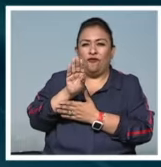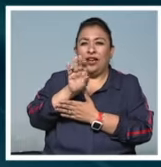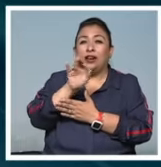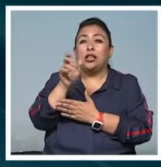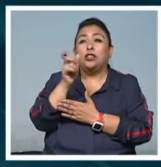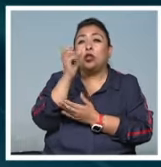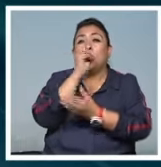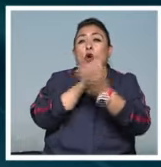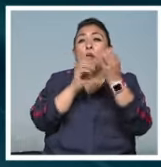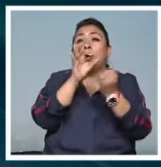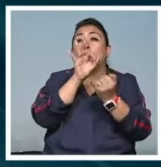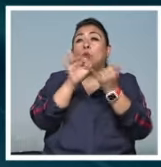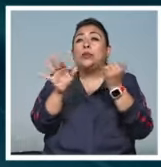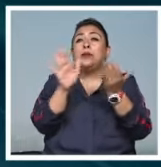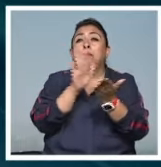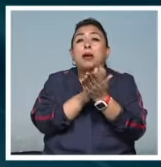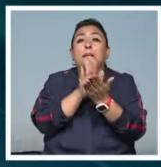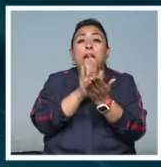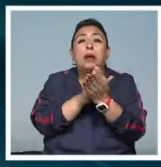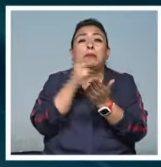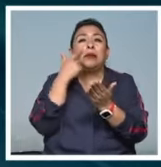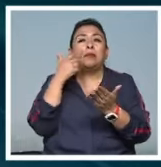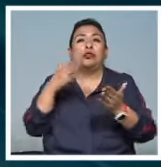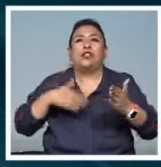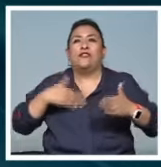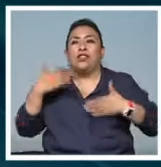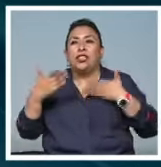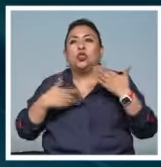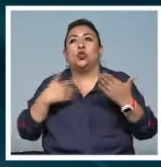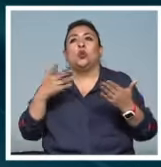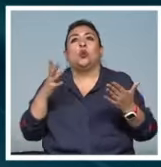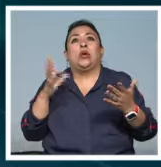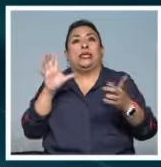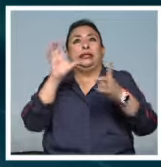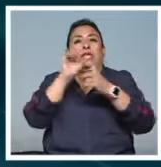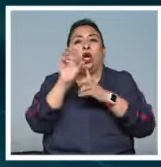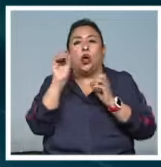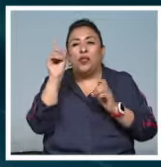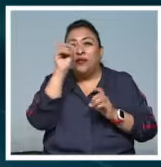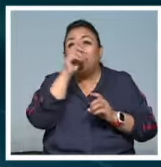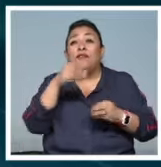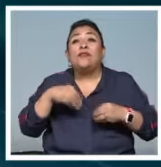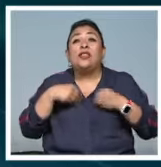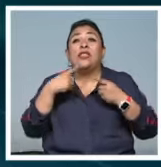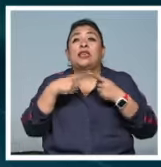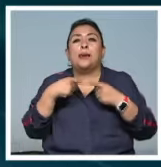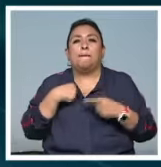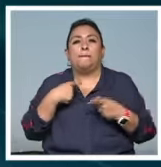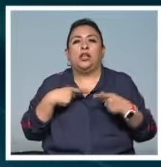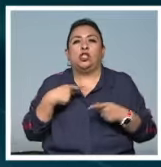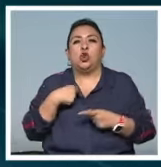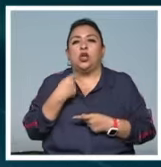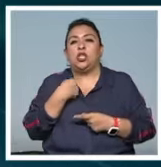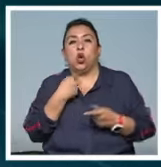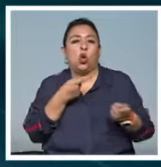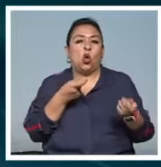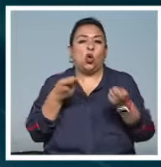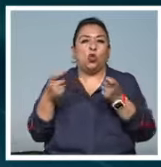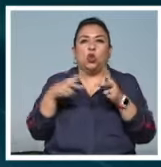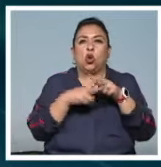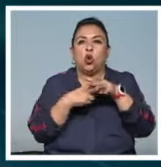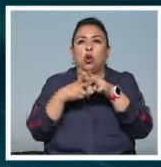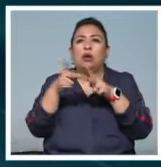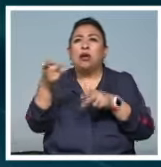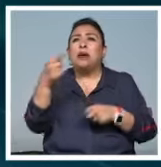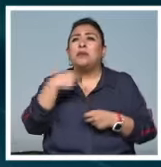obra La Última Palmada narra a través de las aventuras, hazañas y dificultades la vida de un réfere de lucha libre. Lo que más me dolió